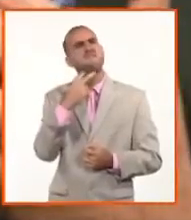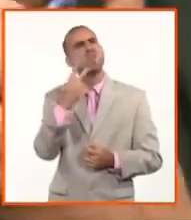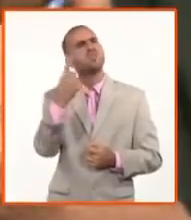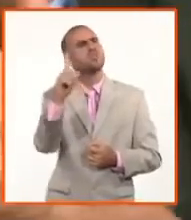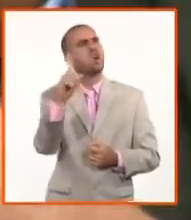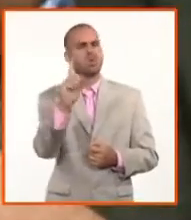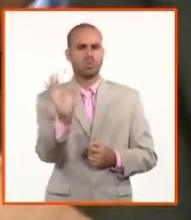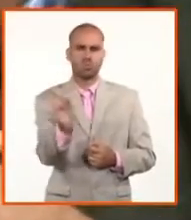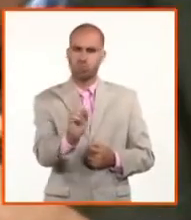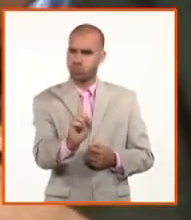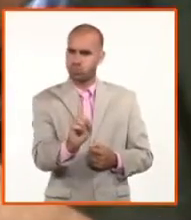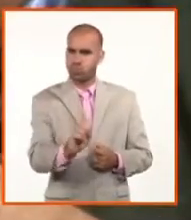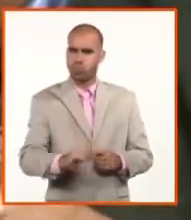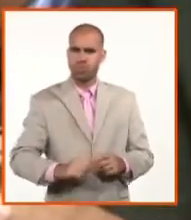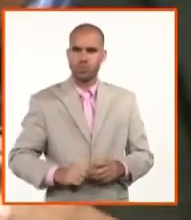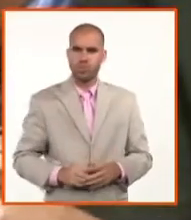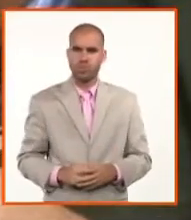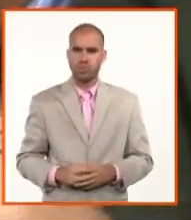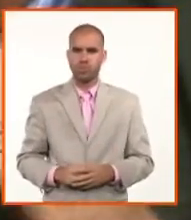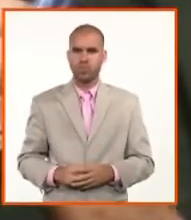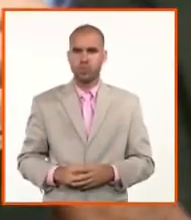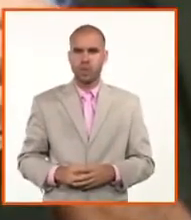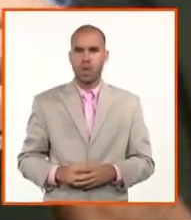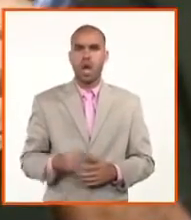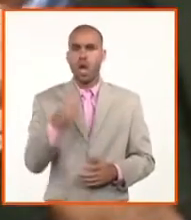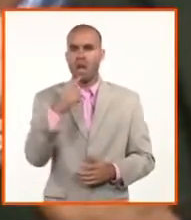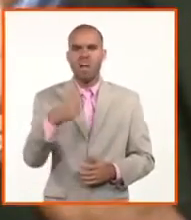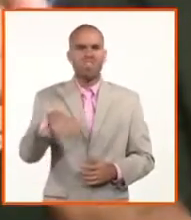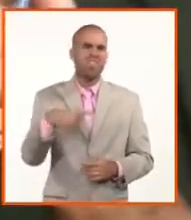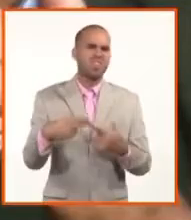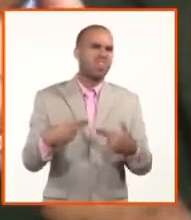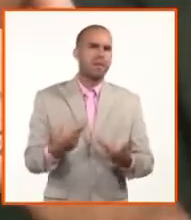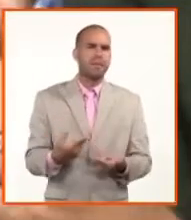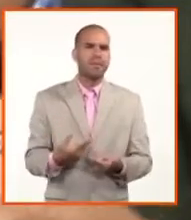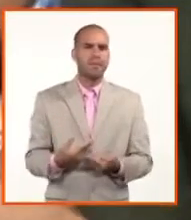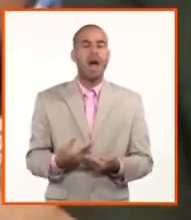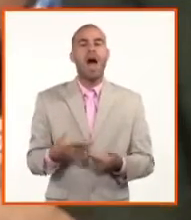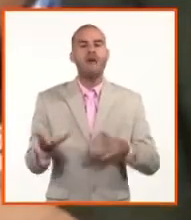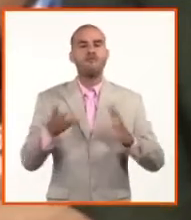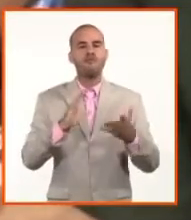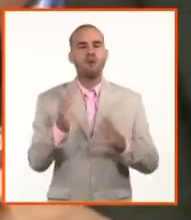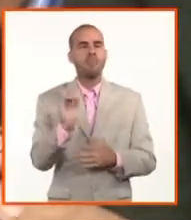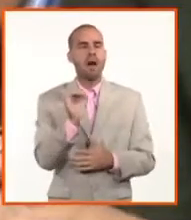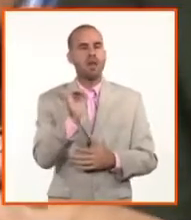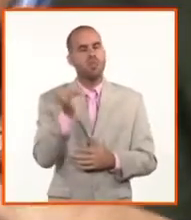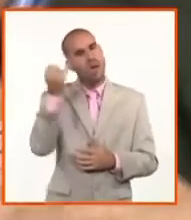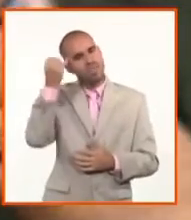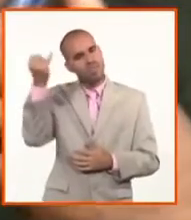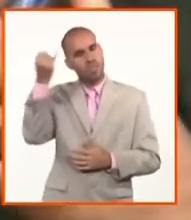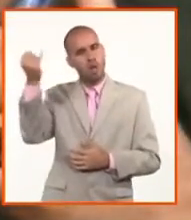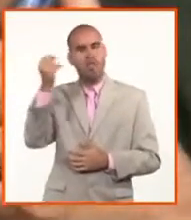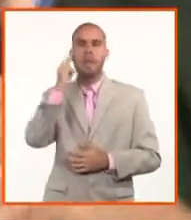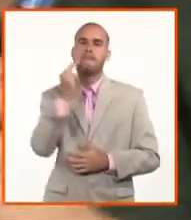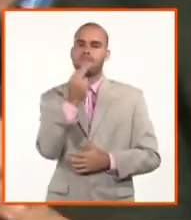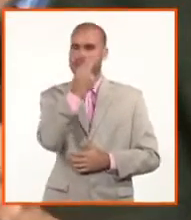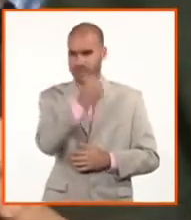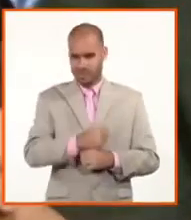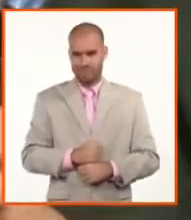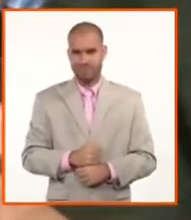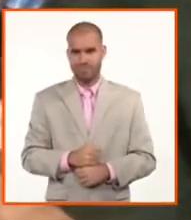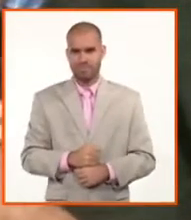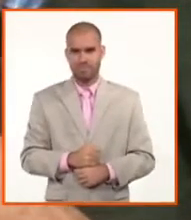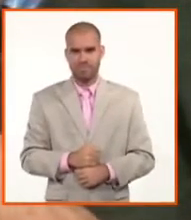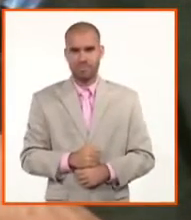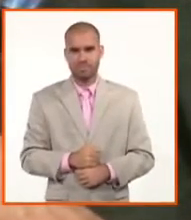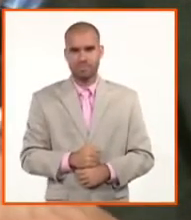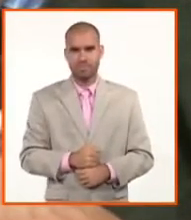Abrazaron eso que Cintio llama un marxismo martiano. Y Cintio dice que